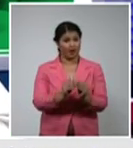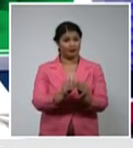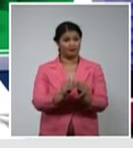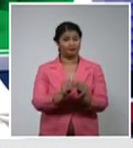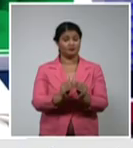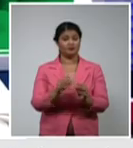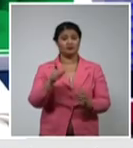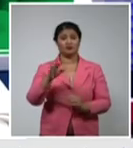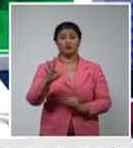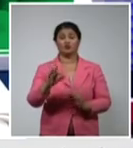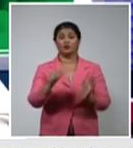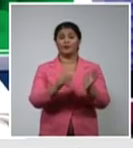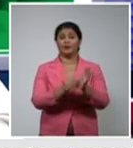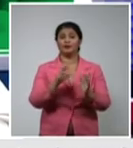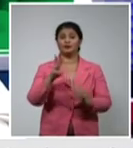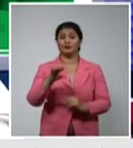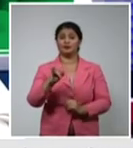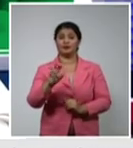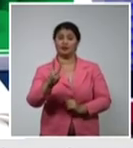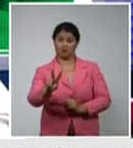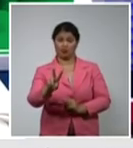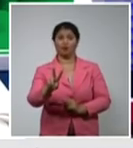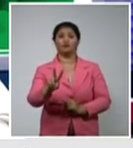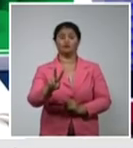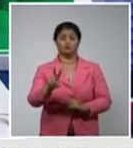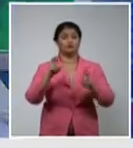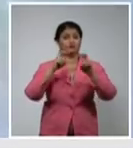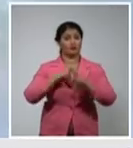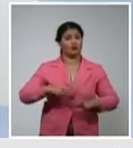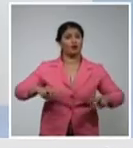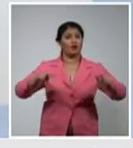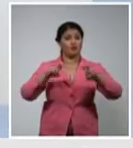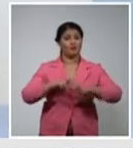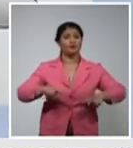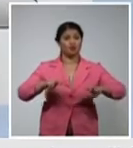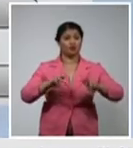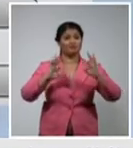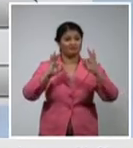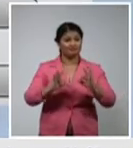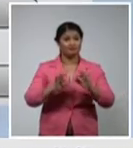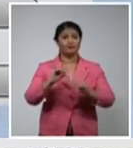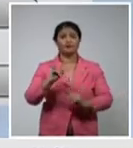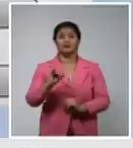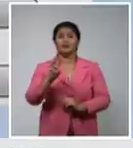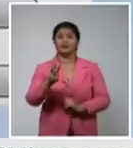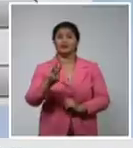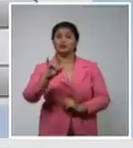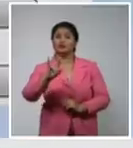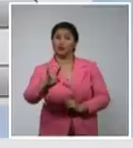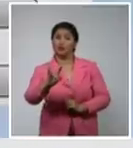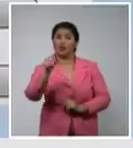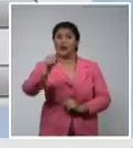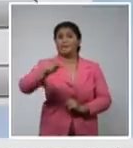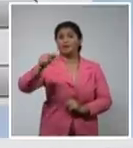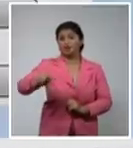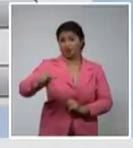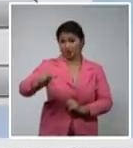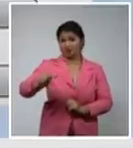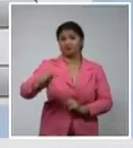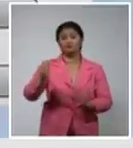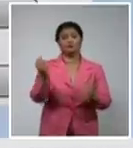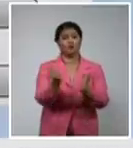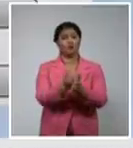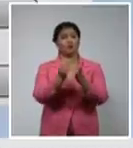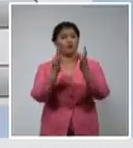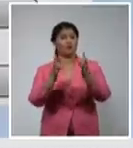18.362 muestras, se diagnosticaron 639 personas con COVID-19.